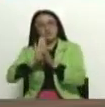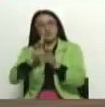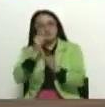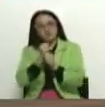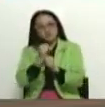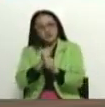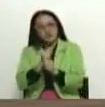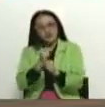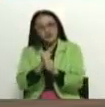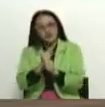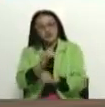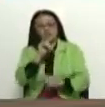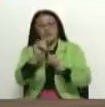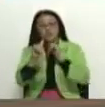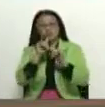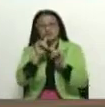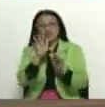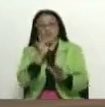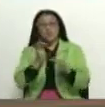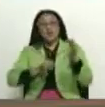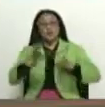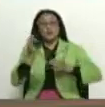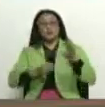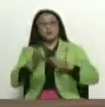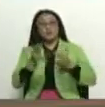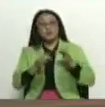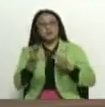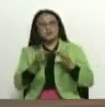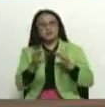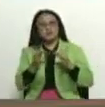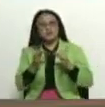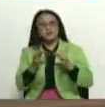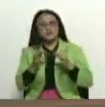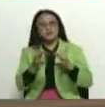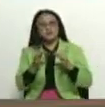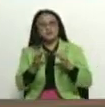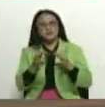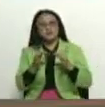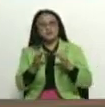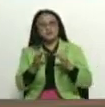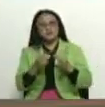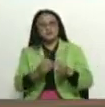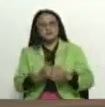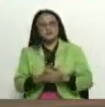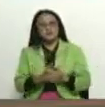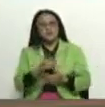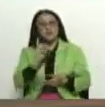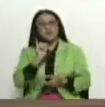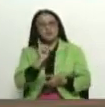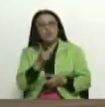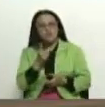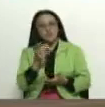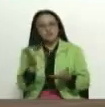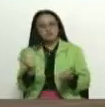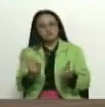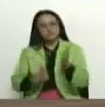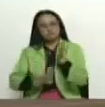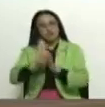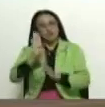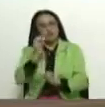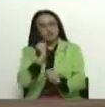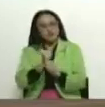trabajo, denunciando las injusticias, enfrentando las injusticias, pero tiene que salir adelante con